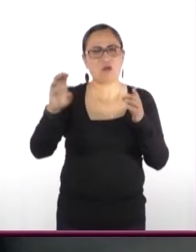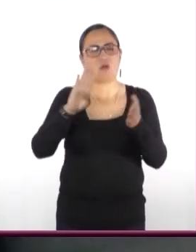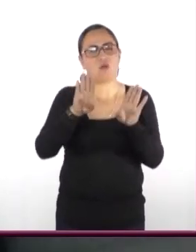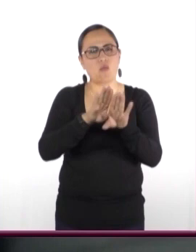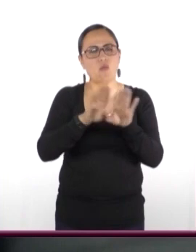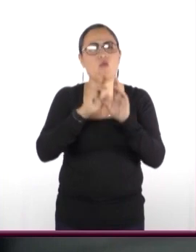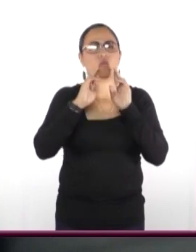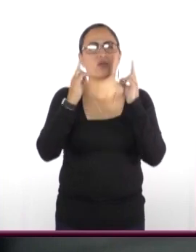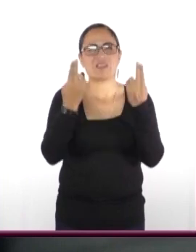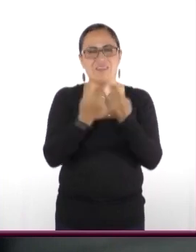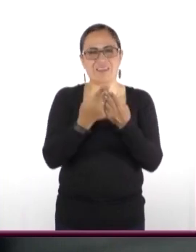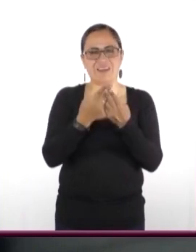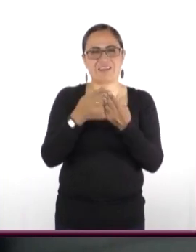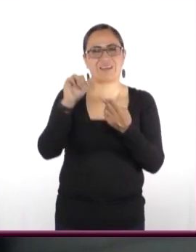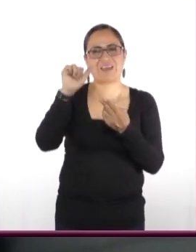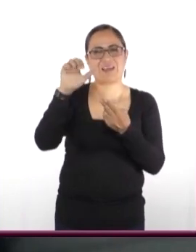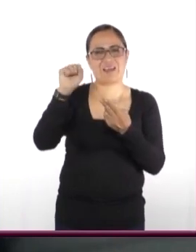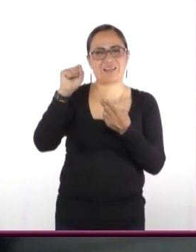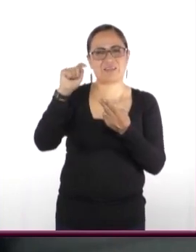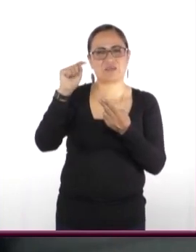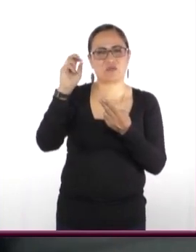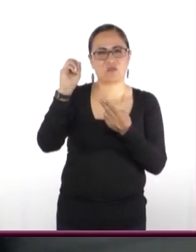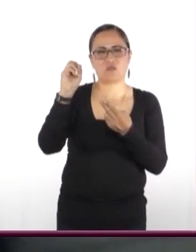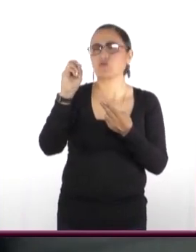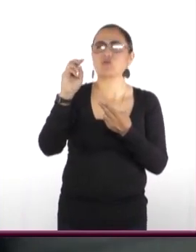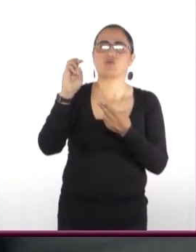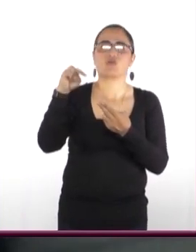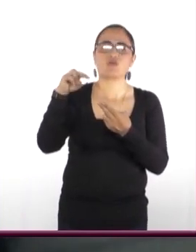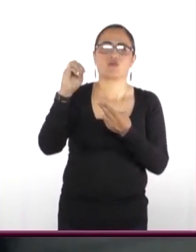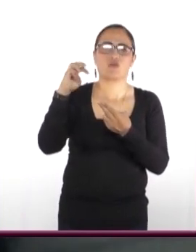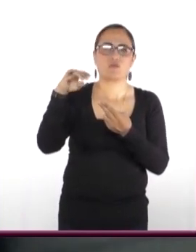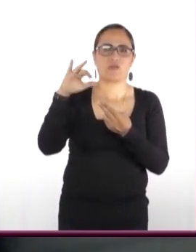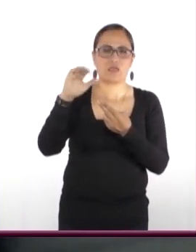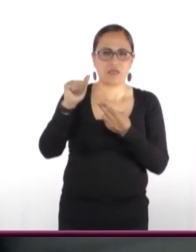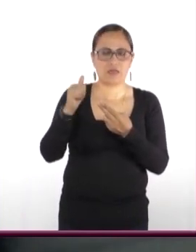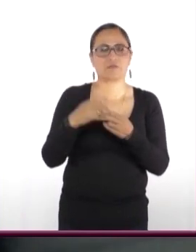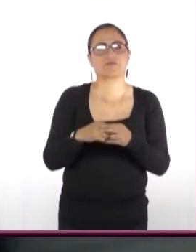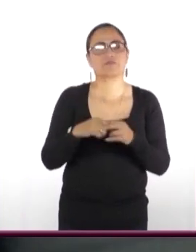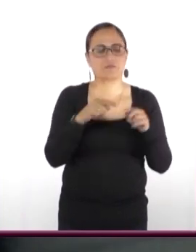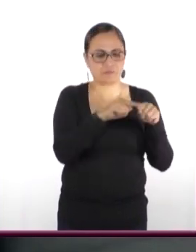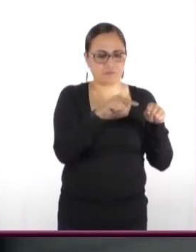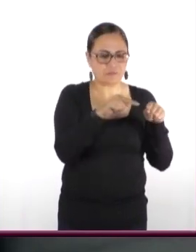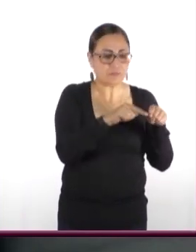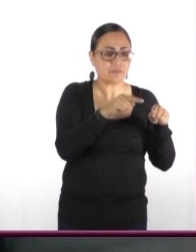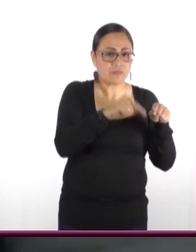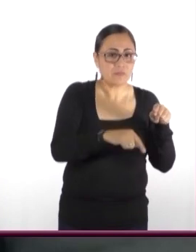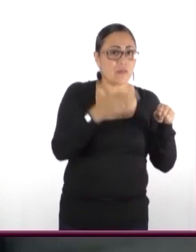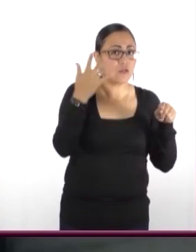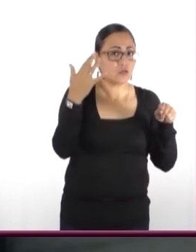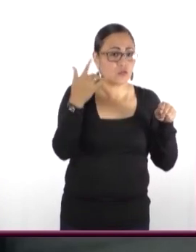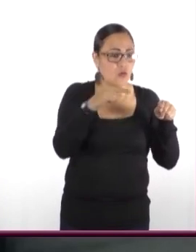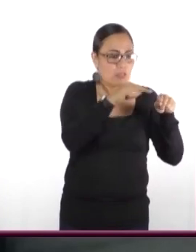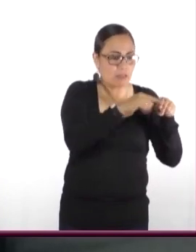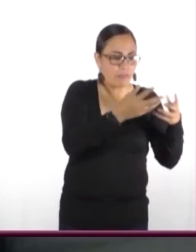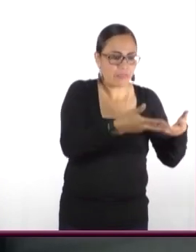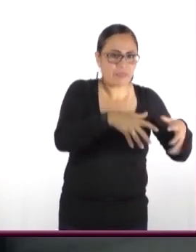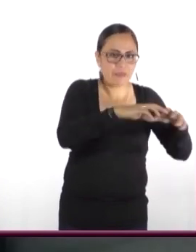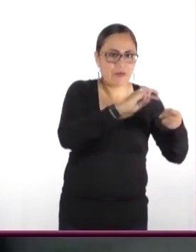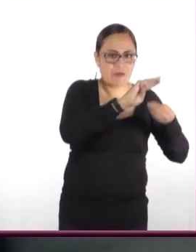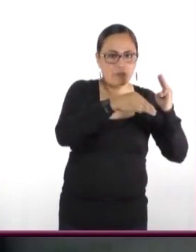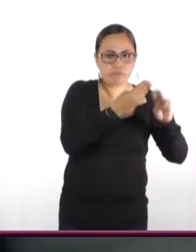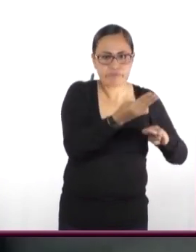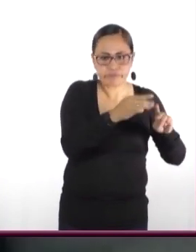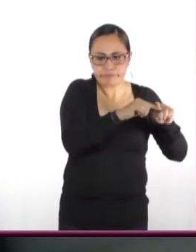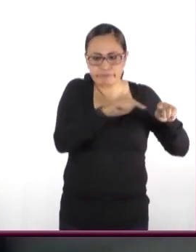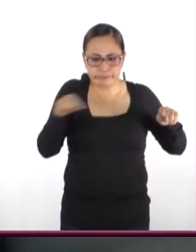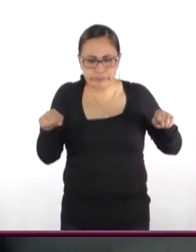unidades astronómicas. O sea, en la unidad que es la distancia de la Tierra al Sol. Una unidad astronómica son